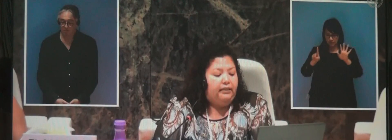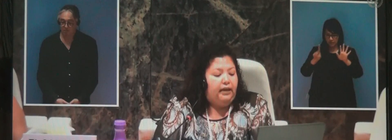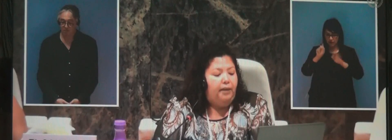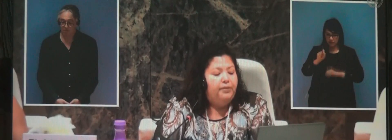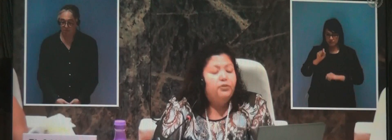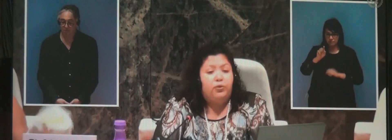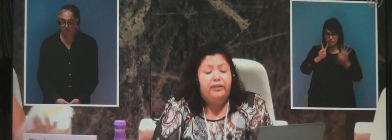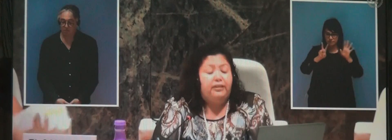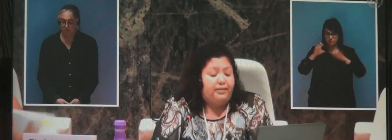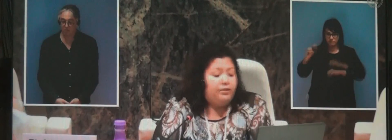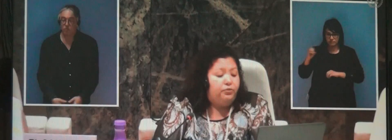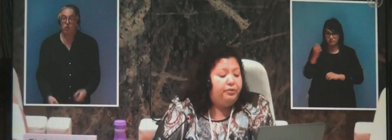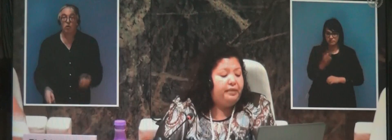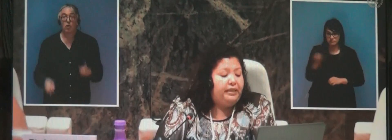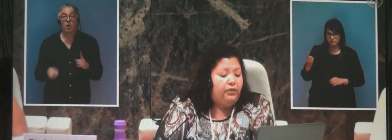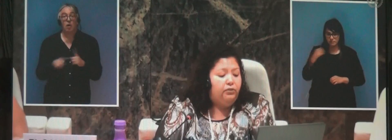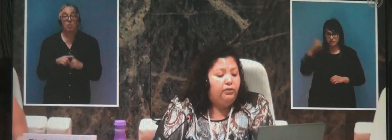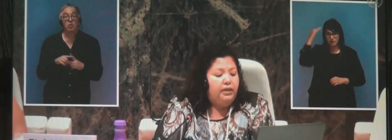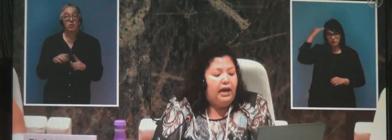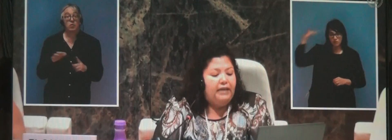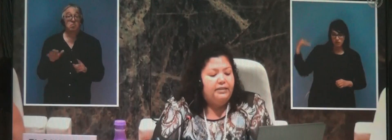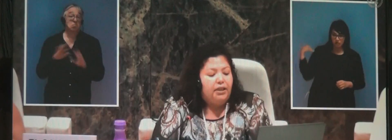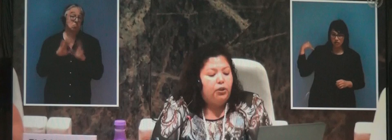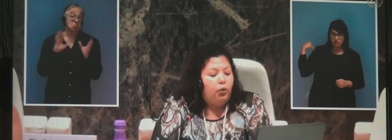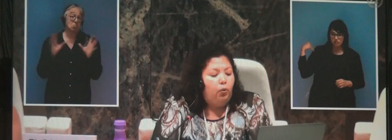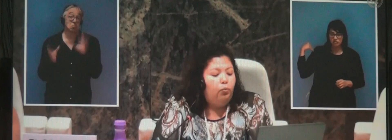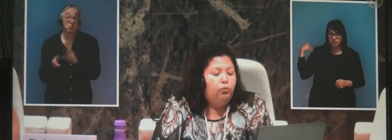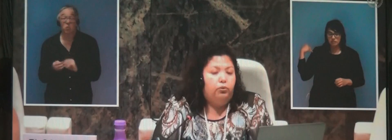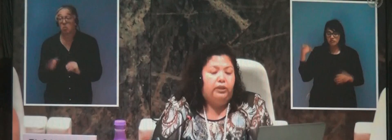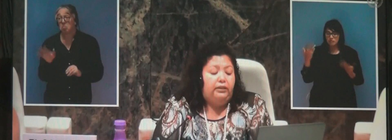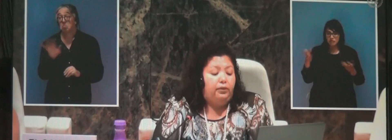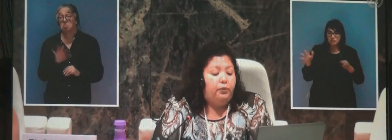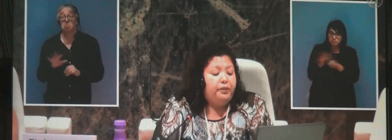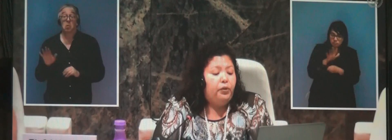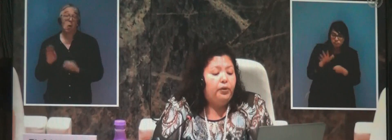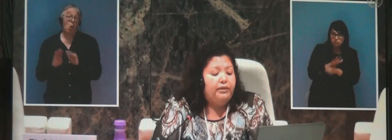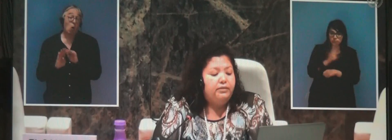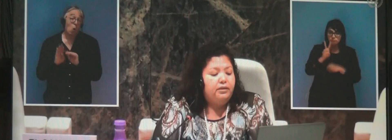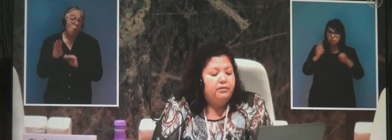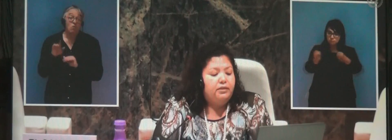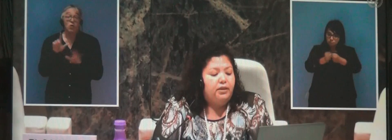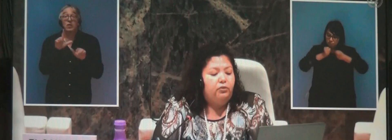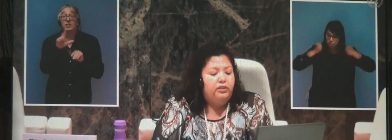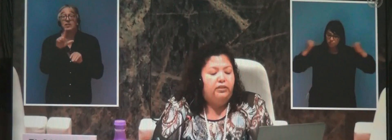724.526.70 a personas del sexo femenino, haciendo un total de